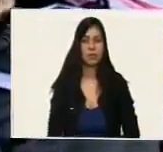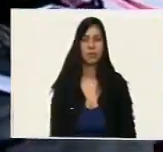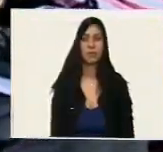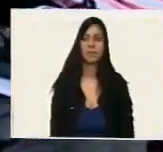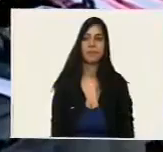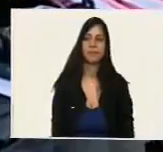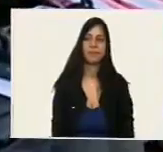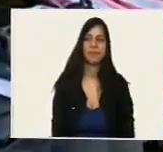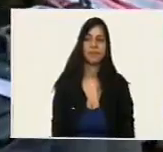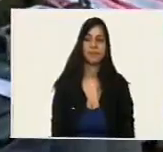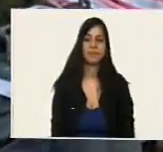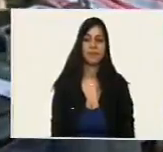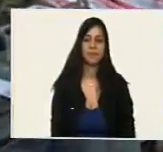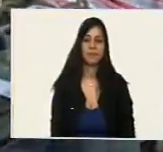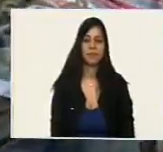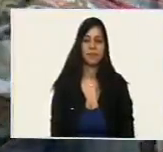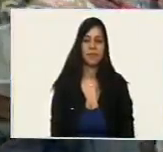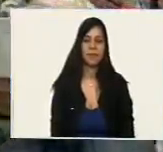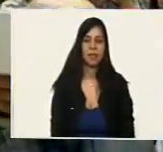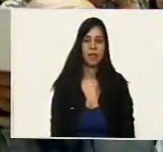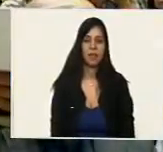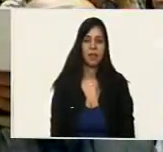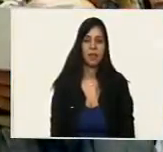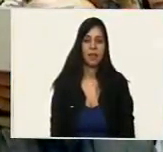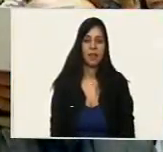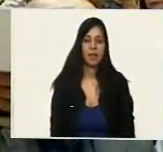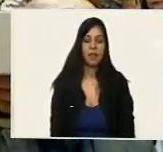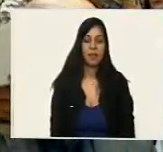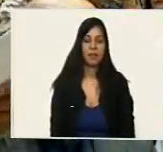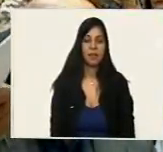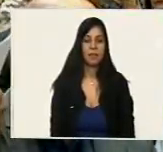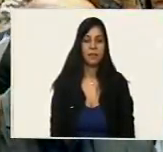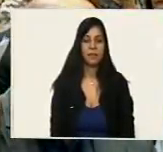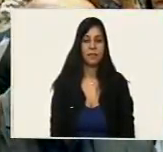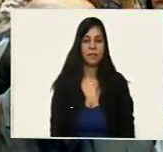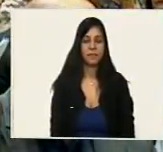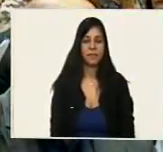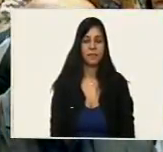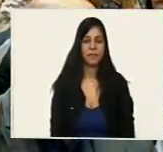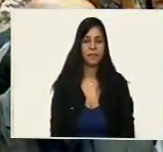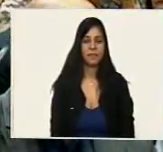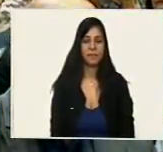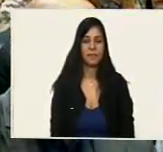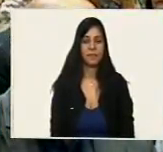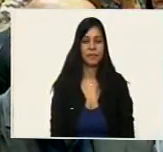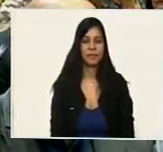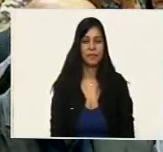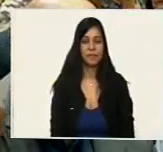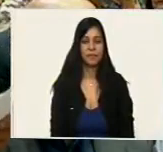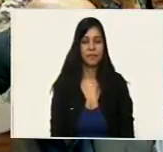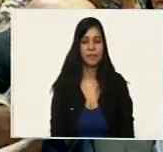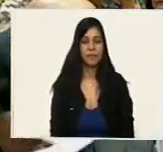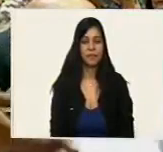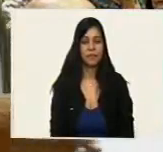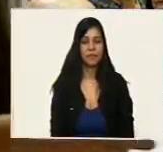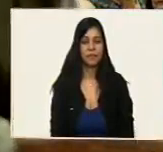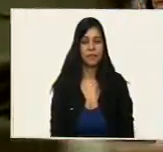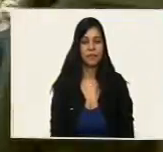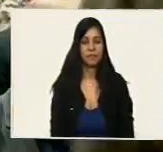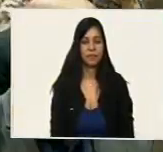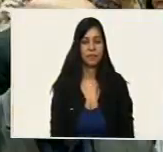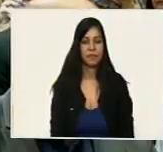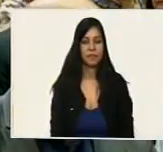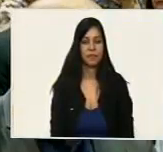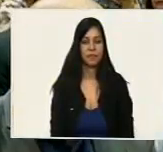que corresponde al proyecto de acuerdo constituyente en conmemoración del bicentenario de la creación del semanario Correo del Orinoco.